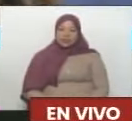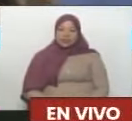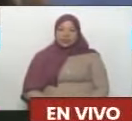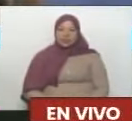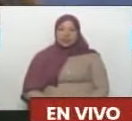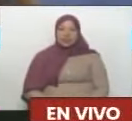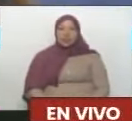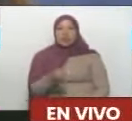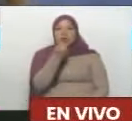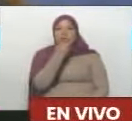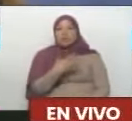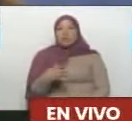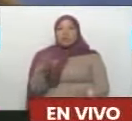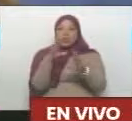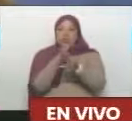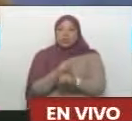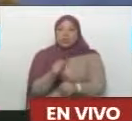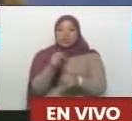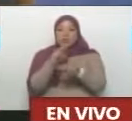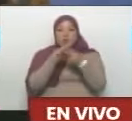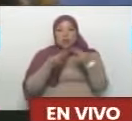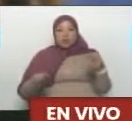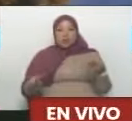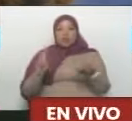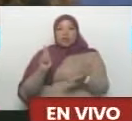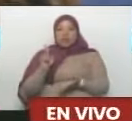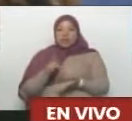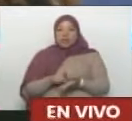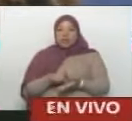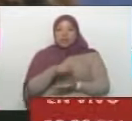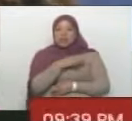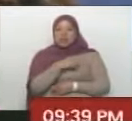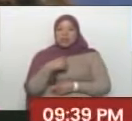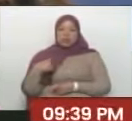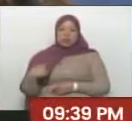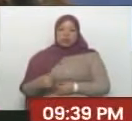Bueno, muy buenas noches. Qué compromiso estar aquí. Y quería